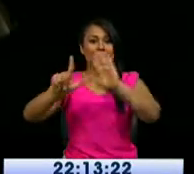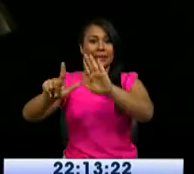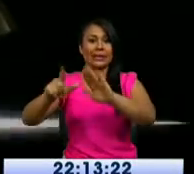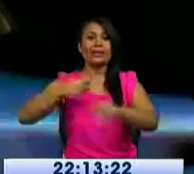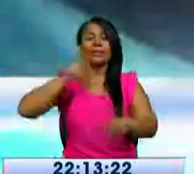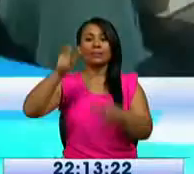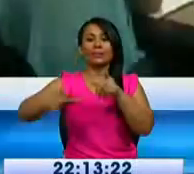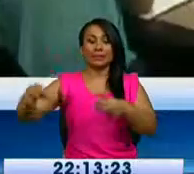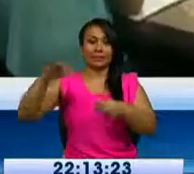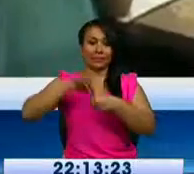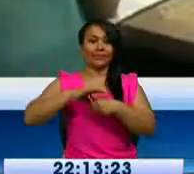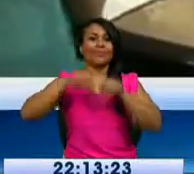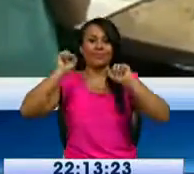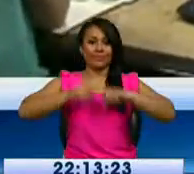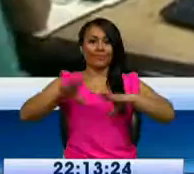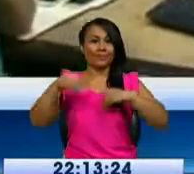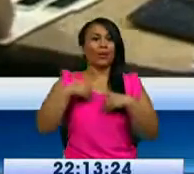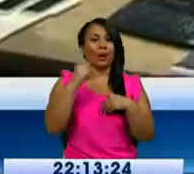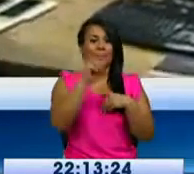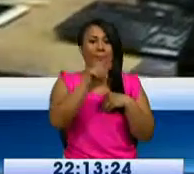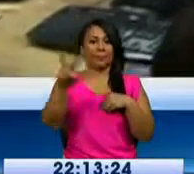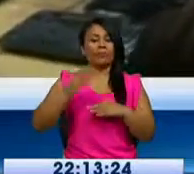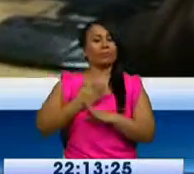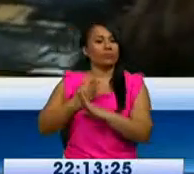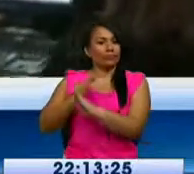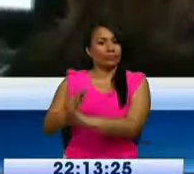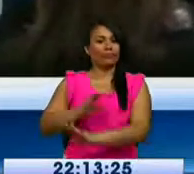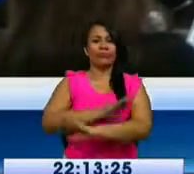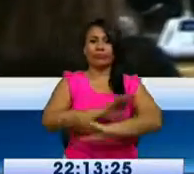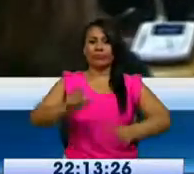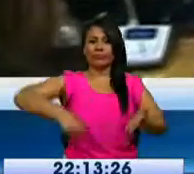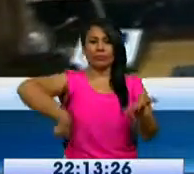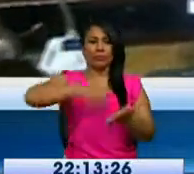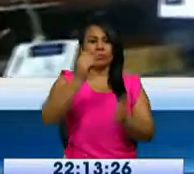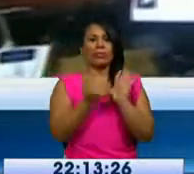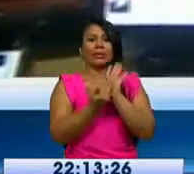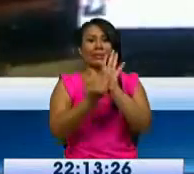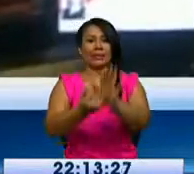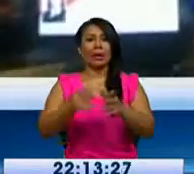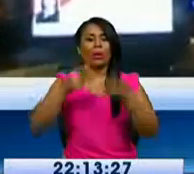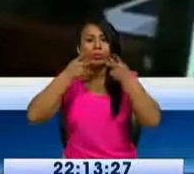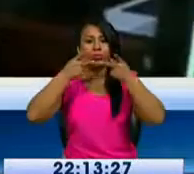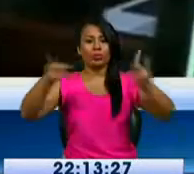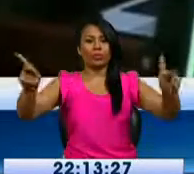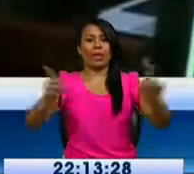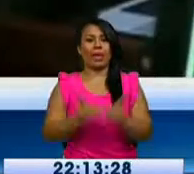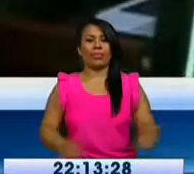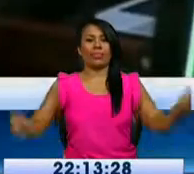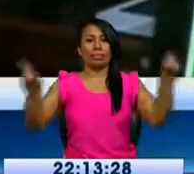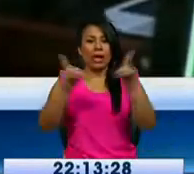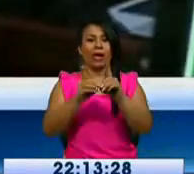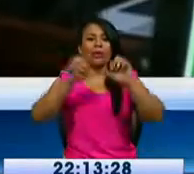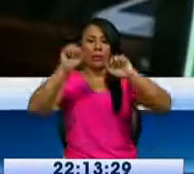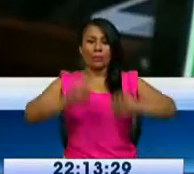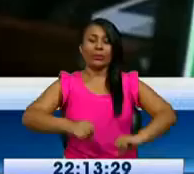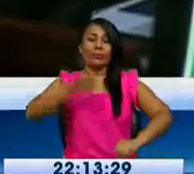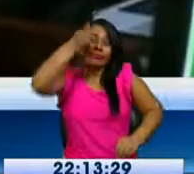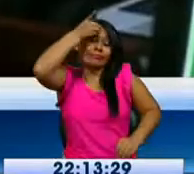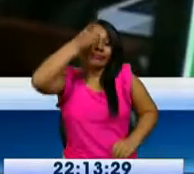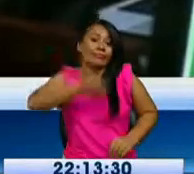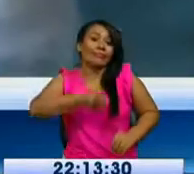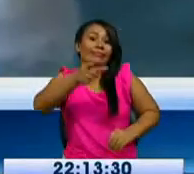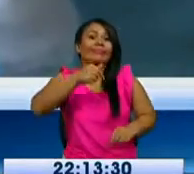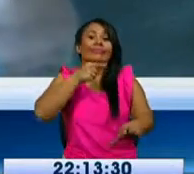2 en contra y 22 abstenciones, se aprobó la Ley de Identidad y Datos Públicos. La adopción quedará a criterio de los